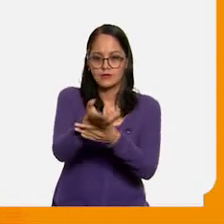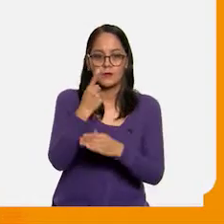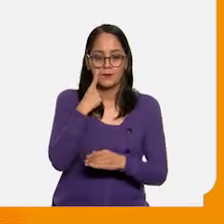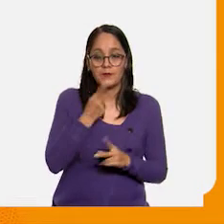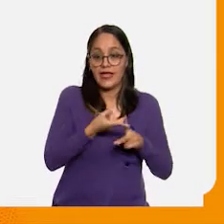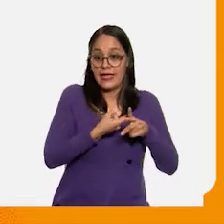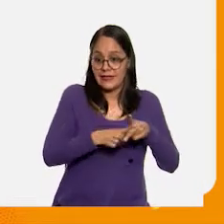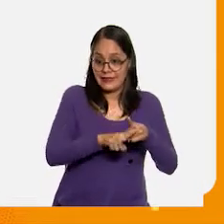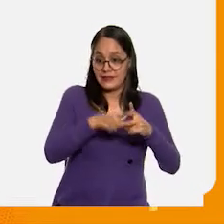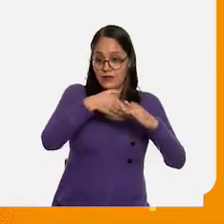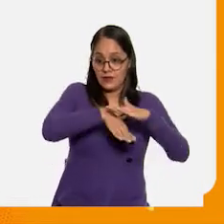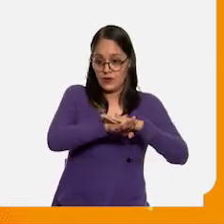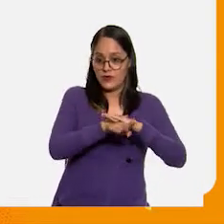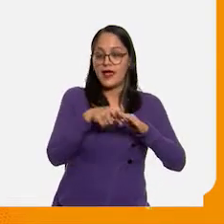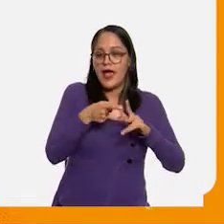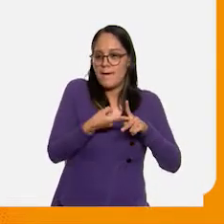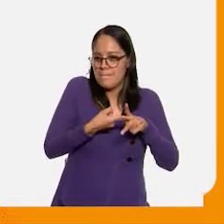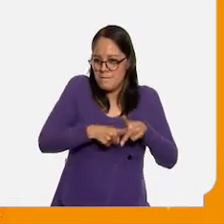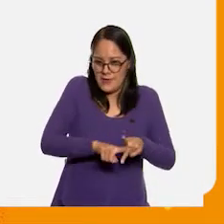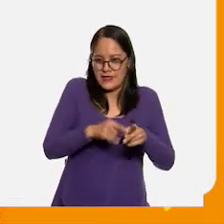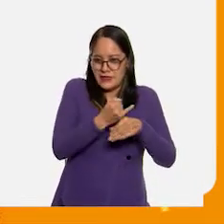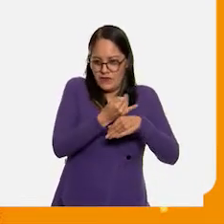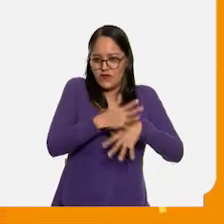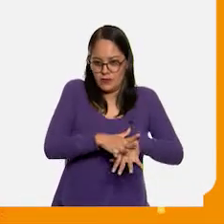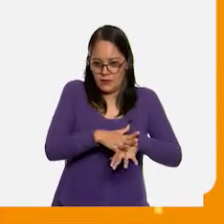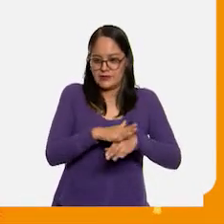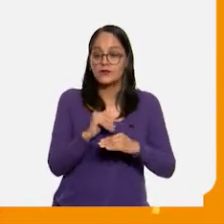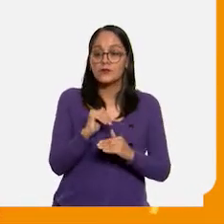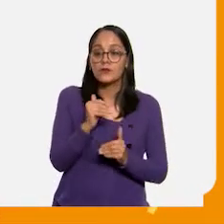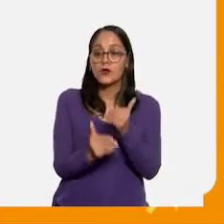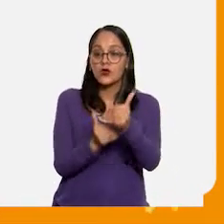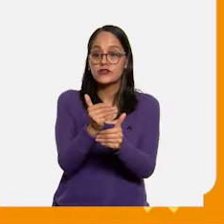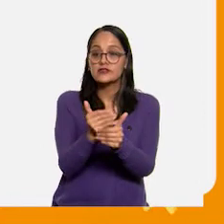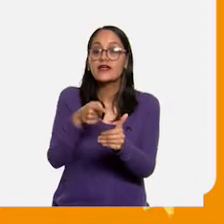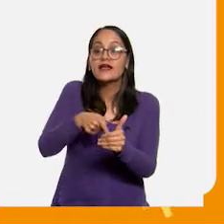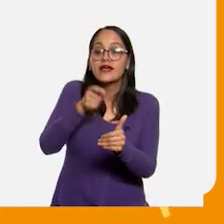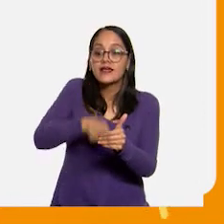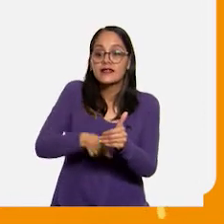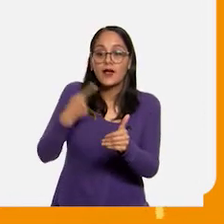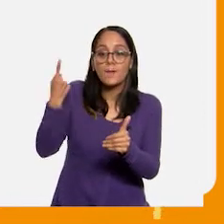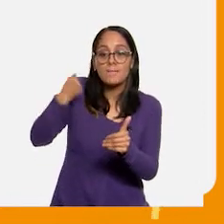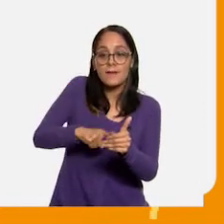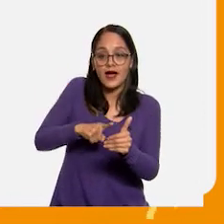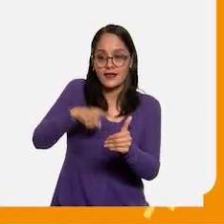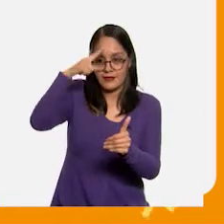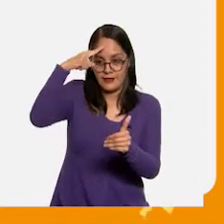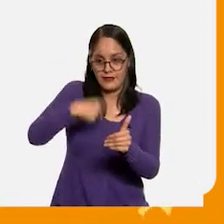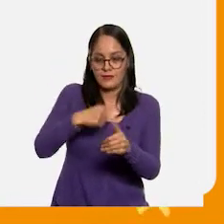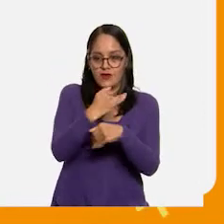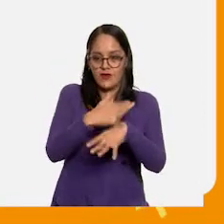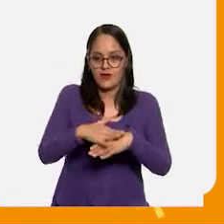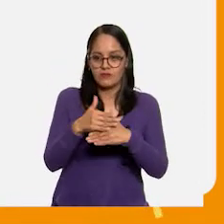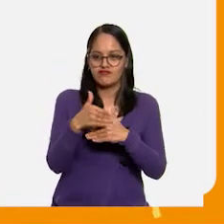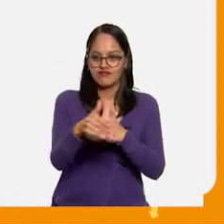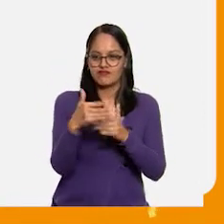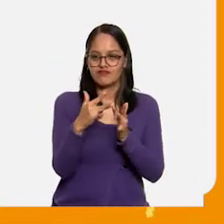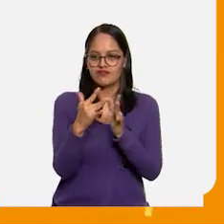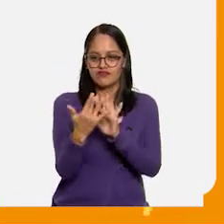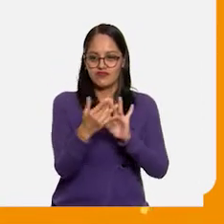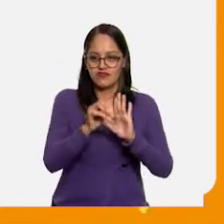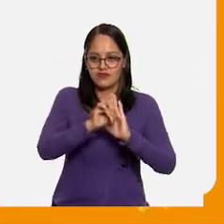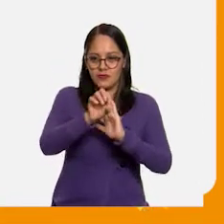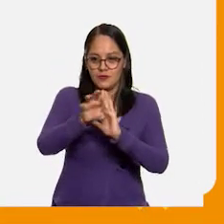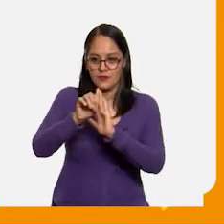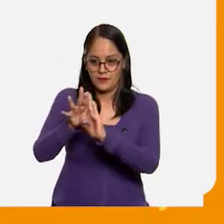es el punto de partida de la información. El procesamiento ordena y hace viajar la información por esta red. Y la salida es